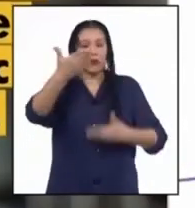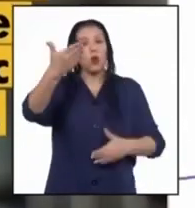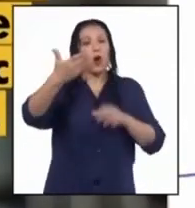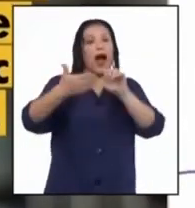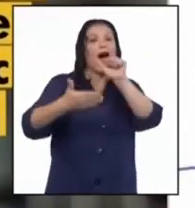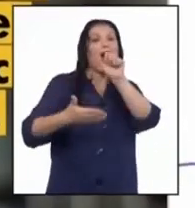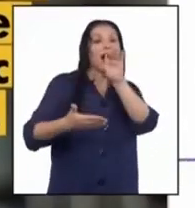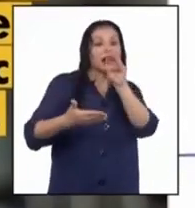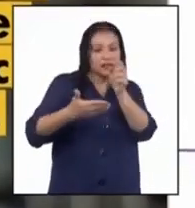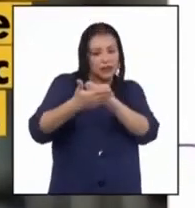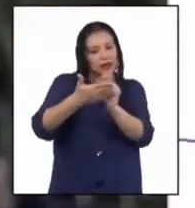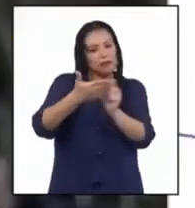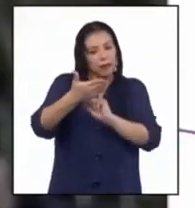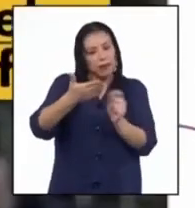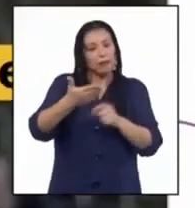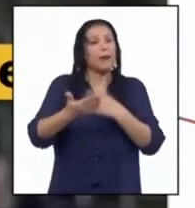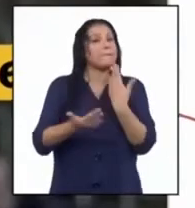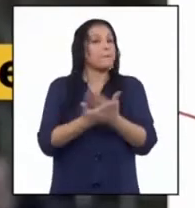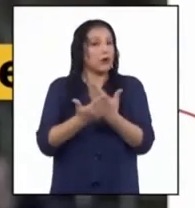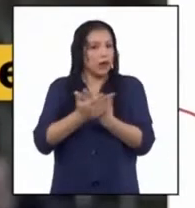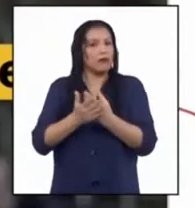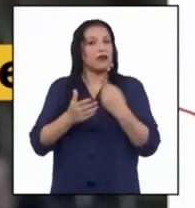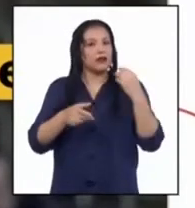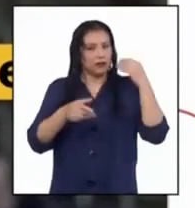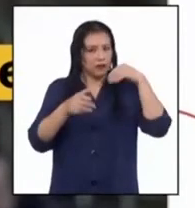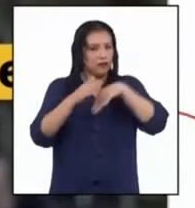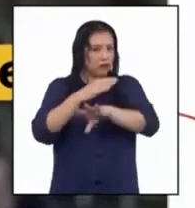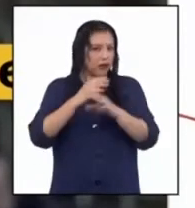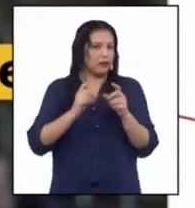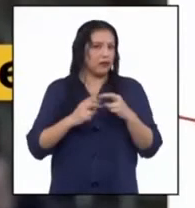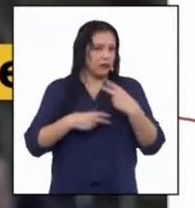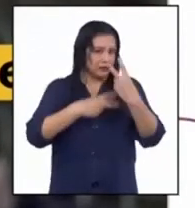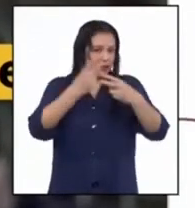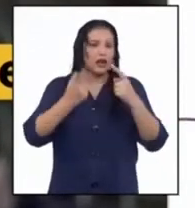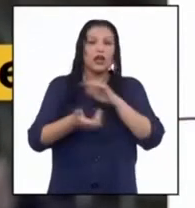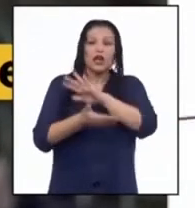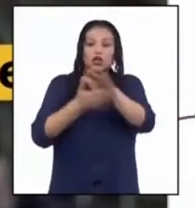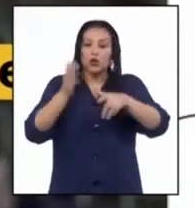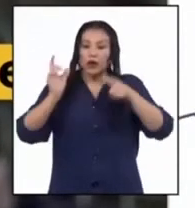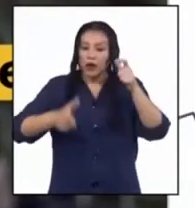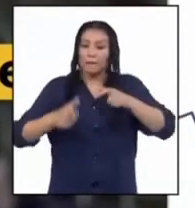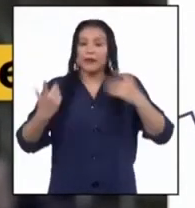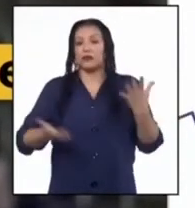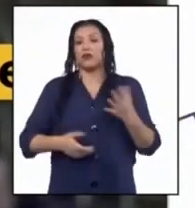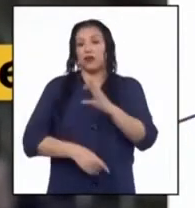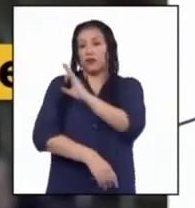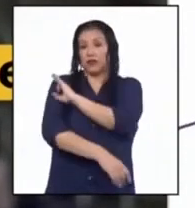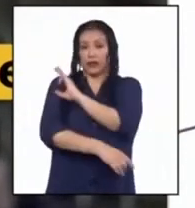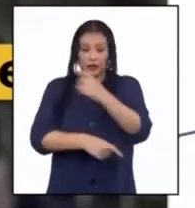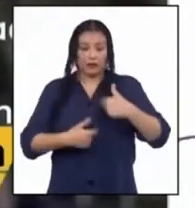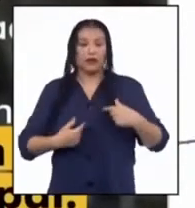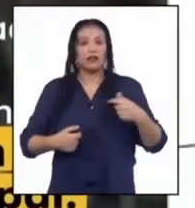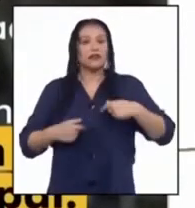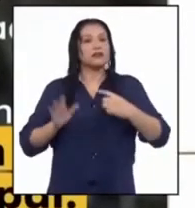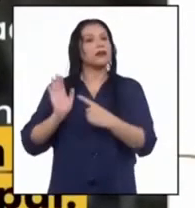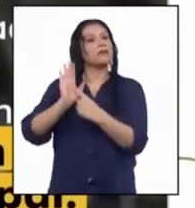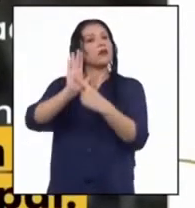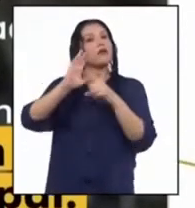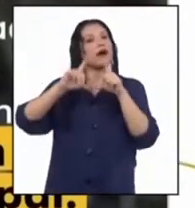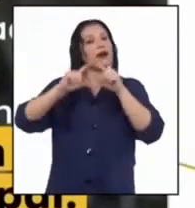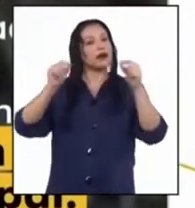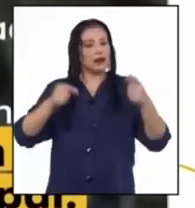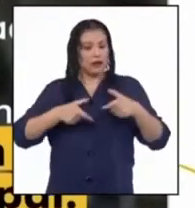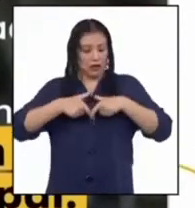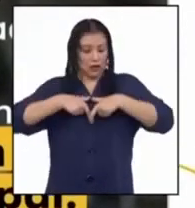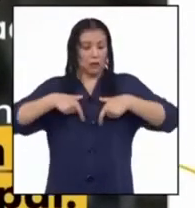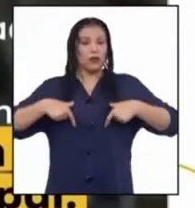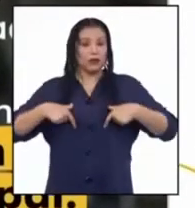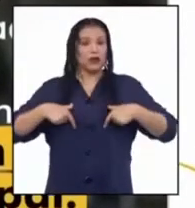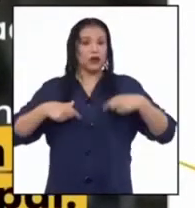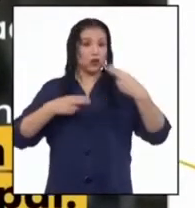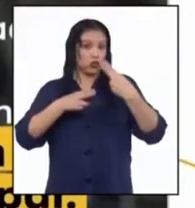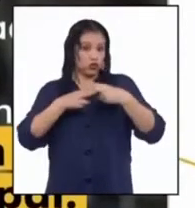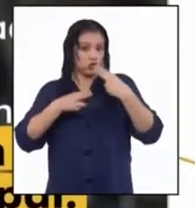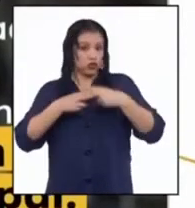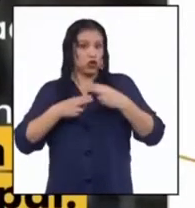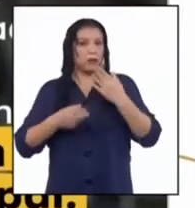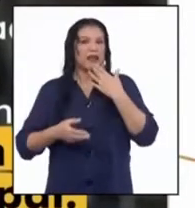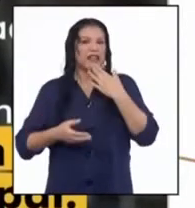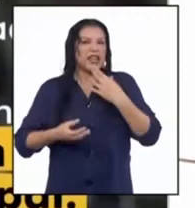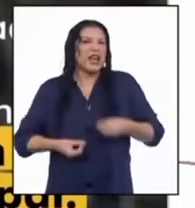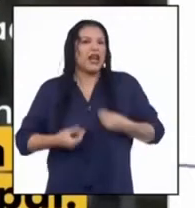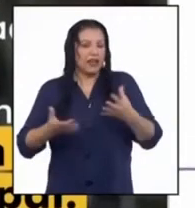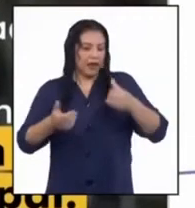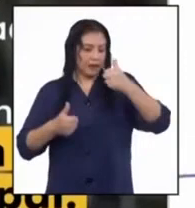deje constancia del mismo. Ten en cuenta que todo personal fiscalizador debe identificarse, presentando su credencial otorgada